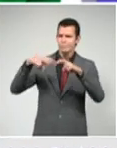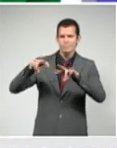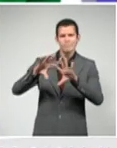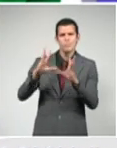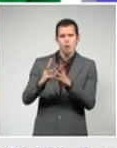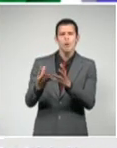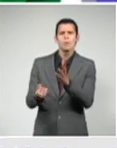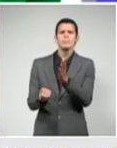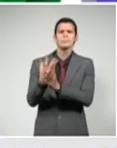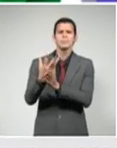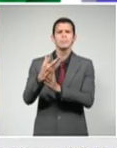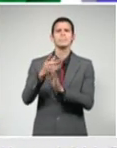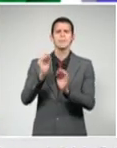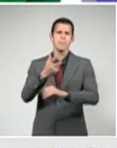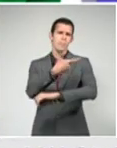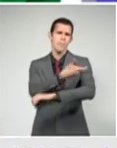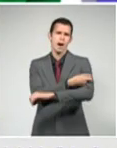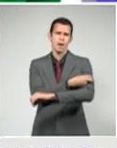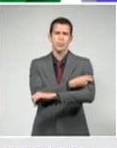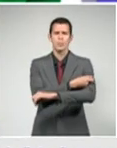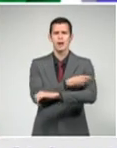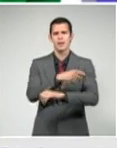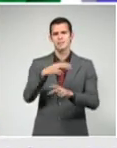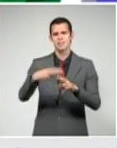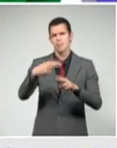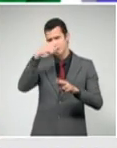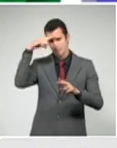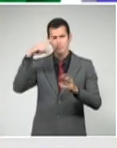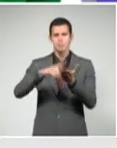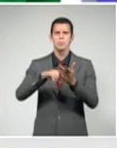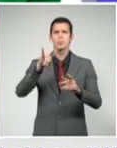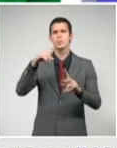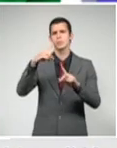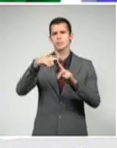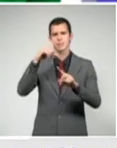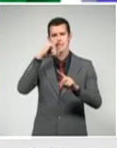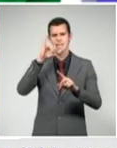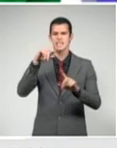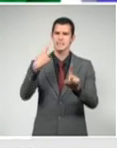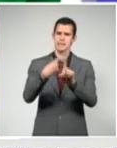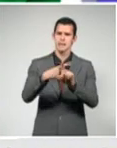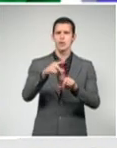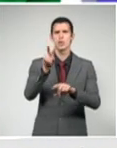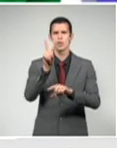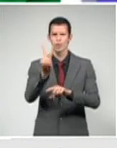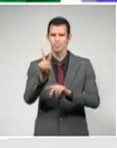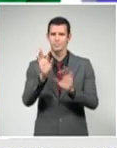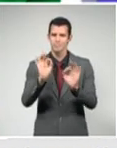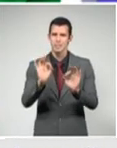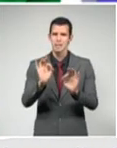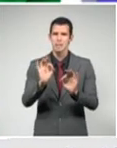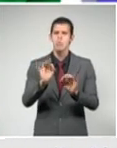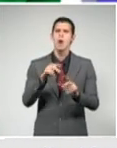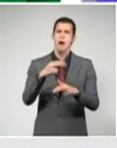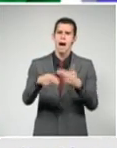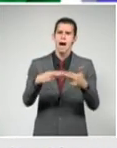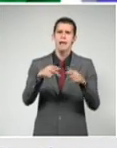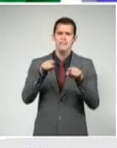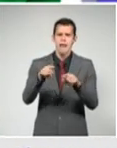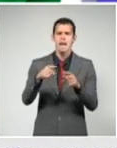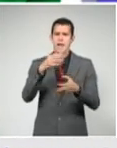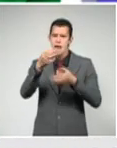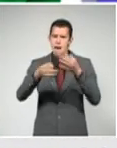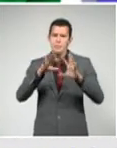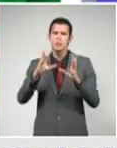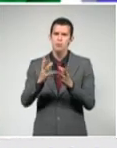Sputnik 5, Sputnik V, que inicialmente fue muy bombardeada y ya se ha